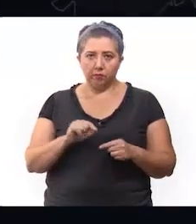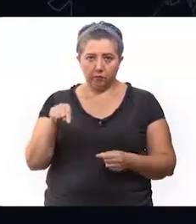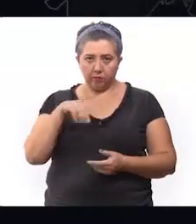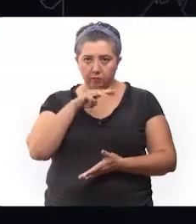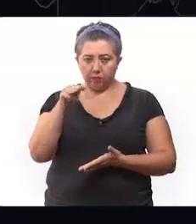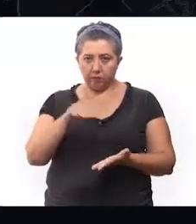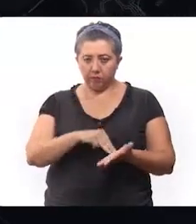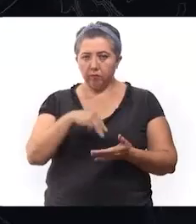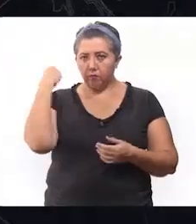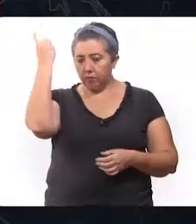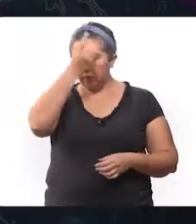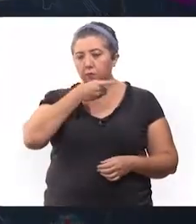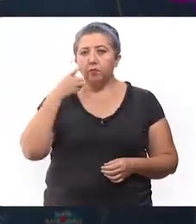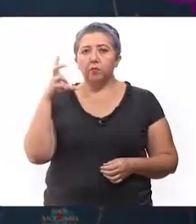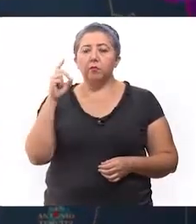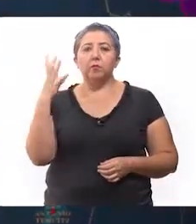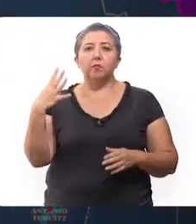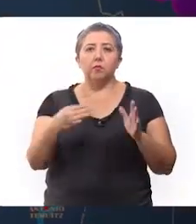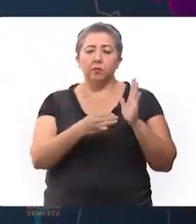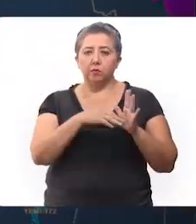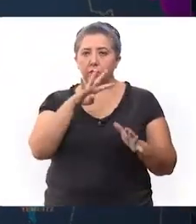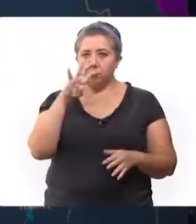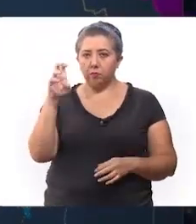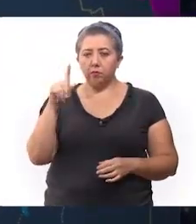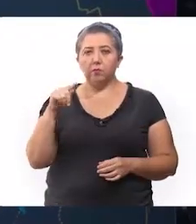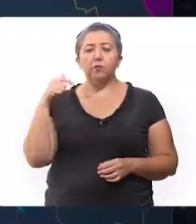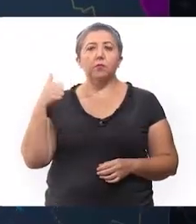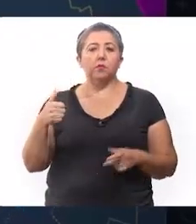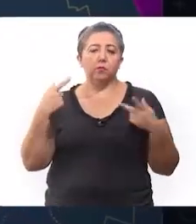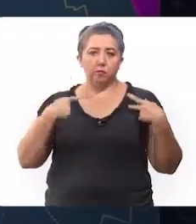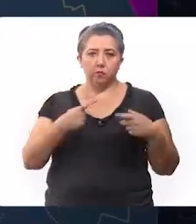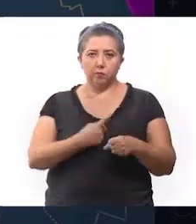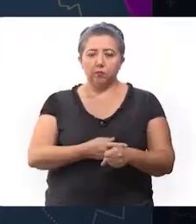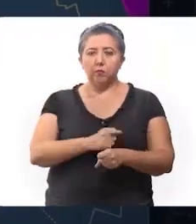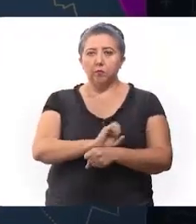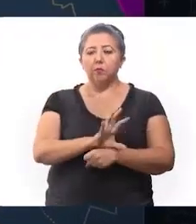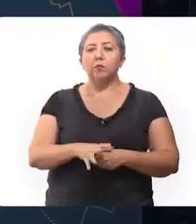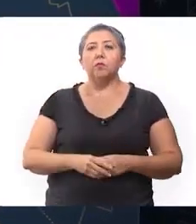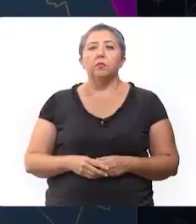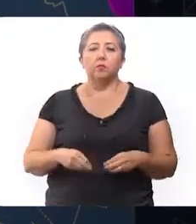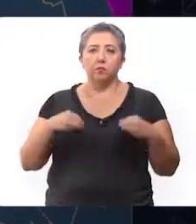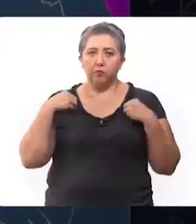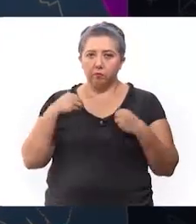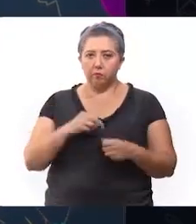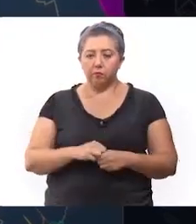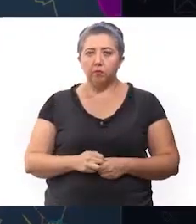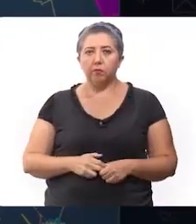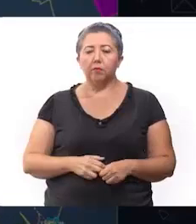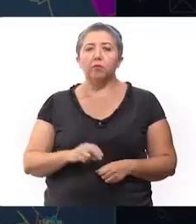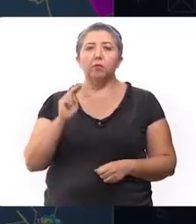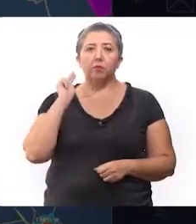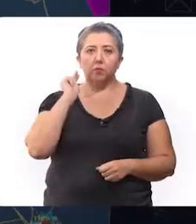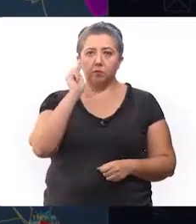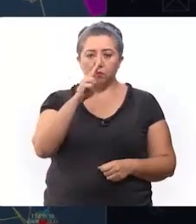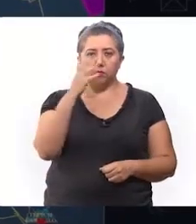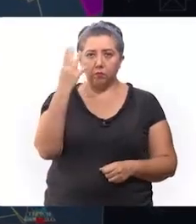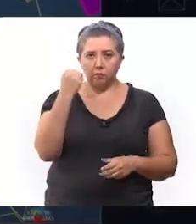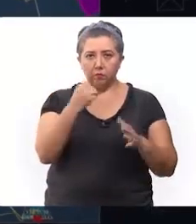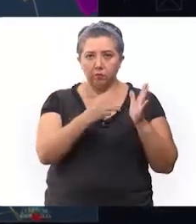en Mérida se han diagnosticado 34.476 personas contagiadas de coronavirus que viven en la zona